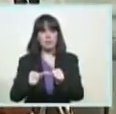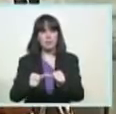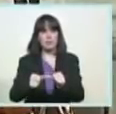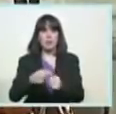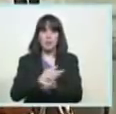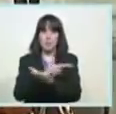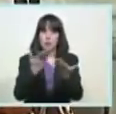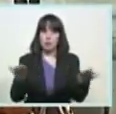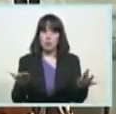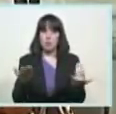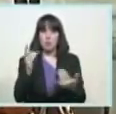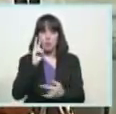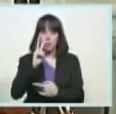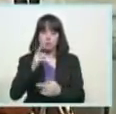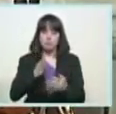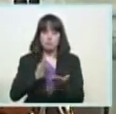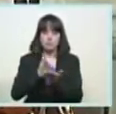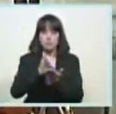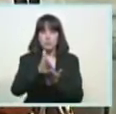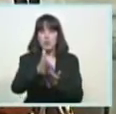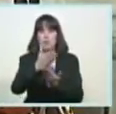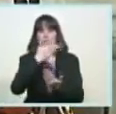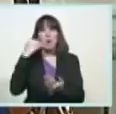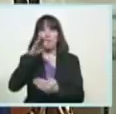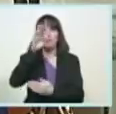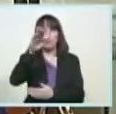aquí lo que vamos es palante